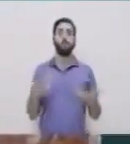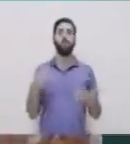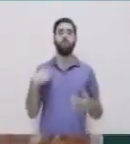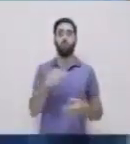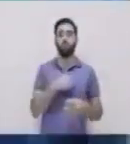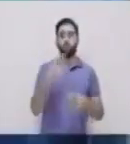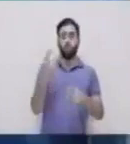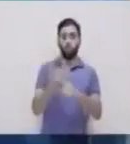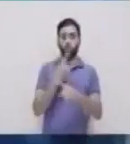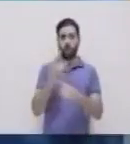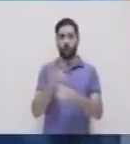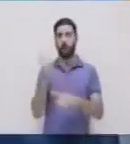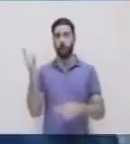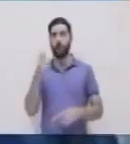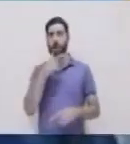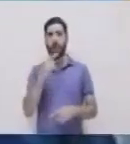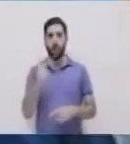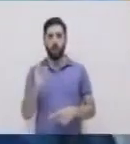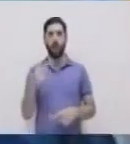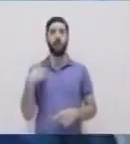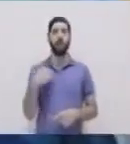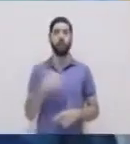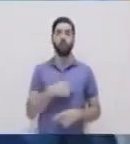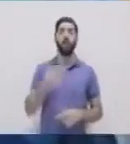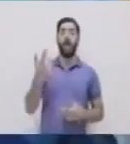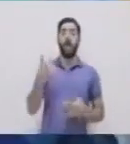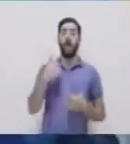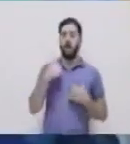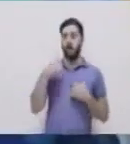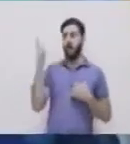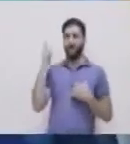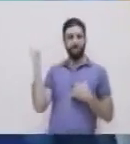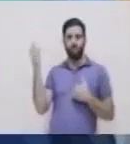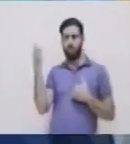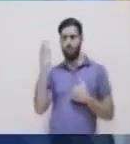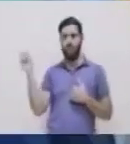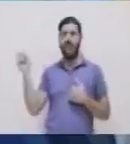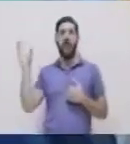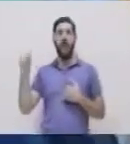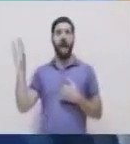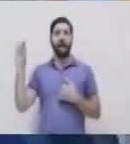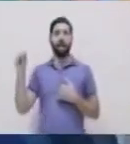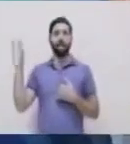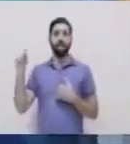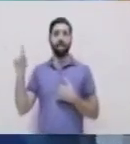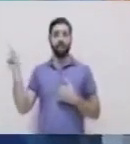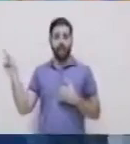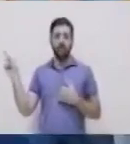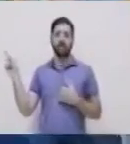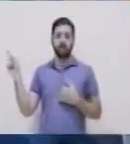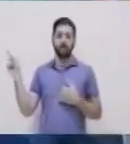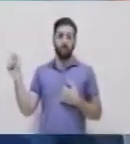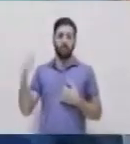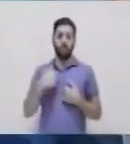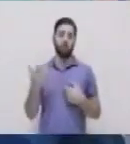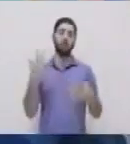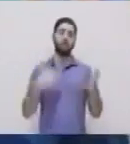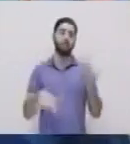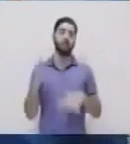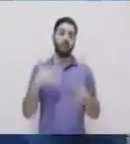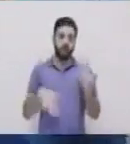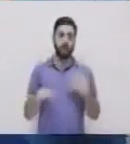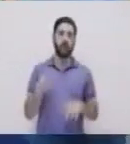elementos del lenguaje. Sí. Yo estoy emitiendo un mensaje hacia usted. Y yo lo estoy recibiendo. Muy bien, entonces soy la emisora, usted la